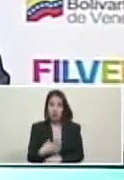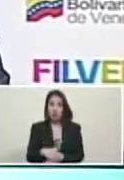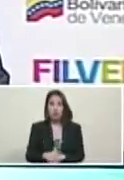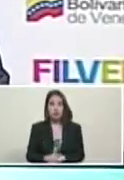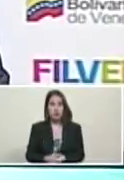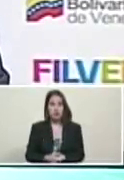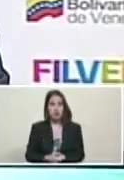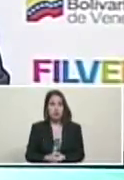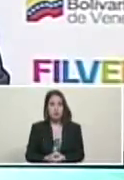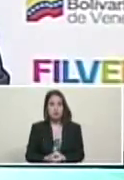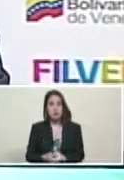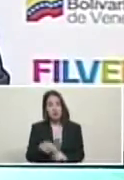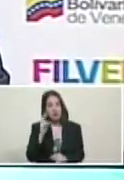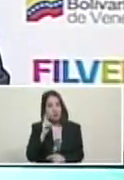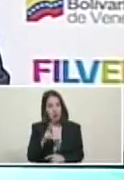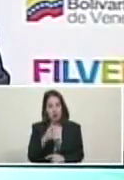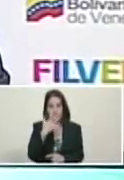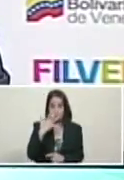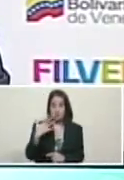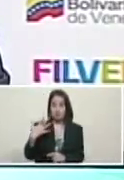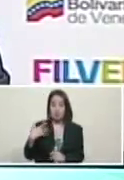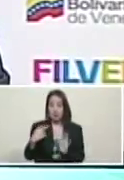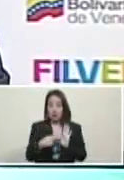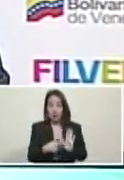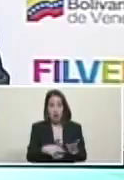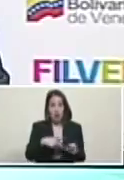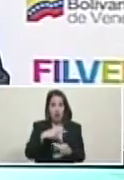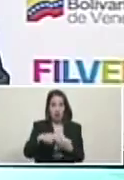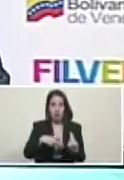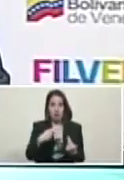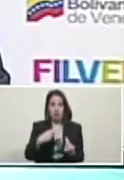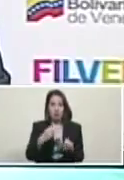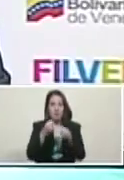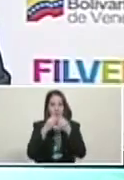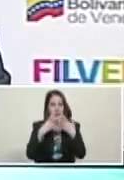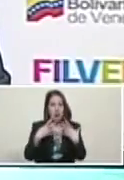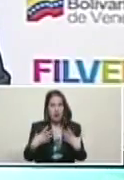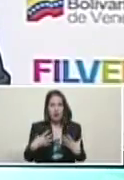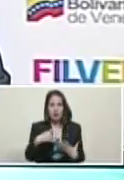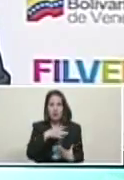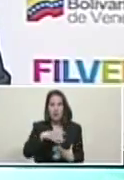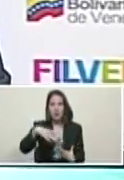si algo tenemos que admirar nosotros en Chávez y en los revolucionarios es la belleza espiritual.